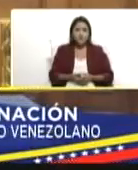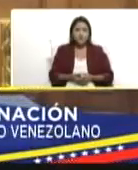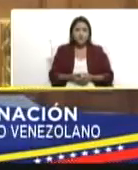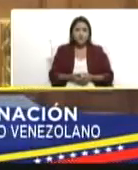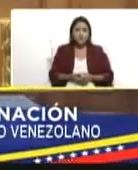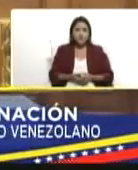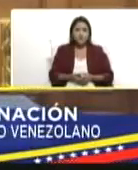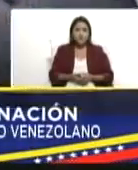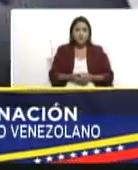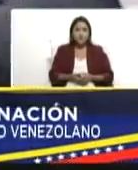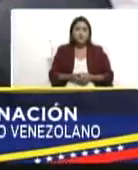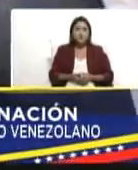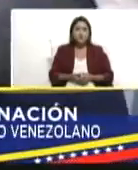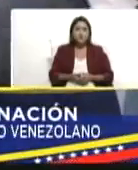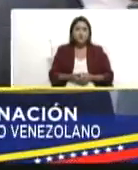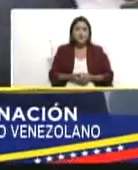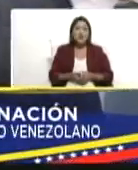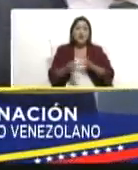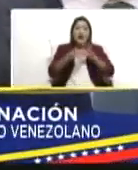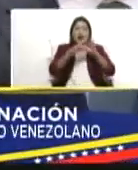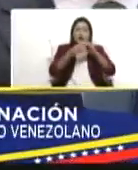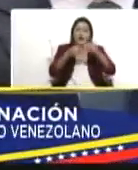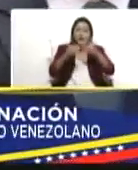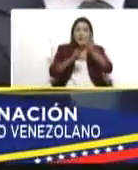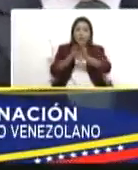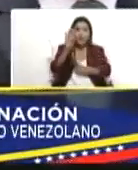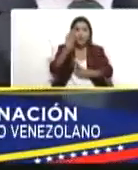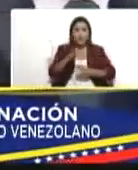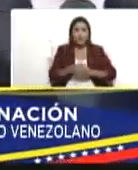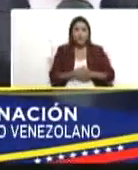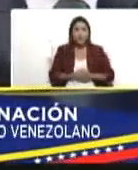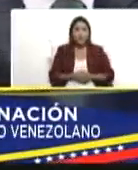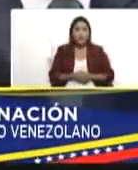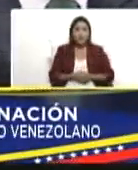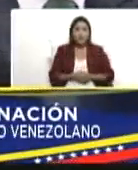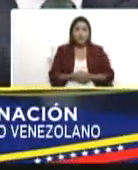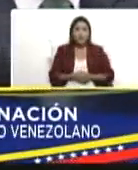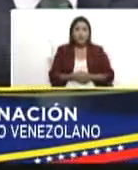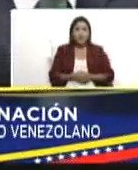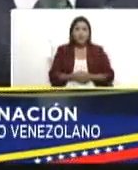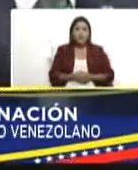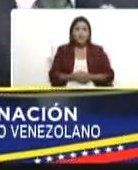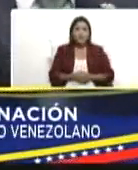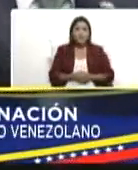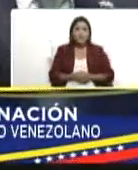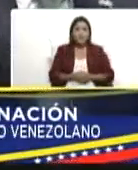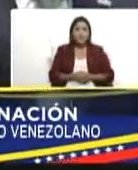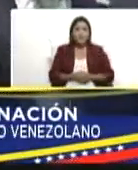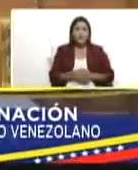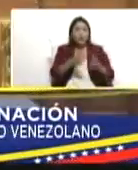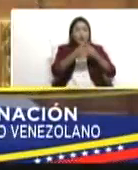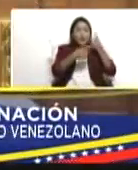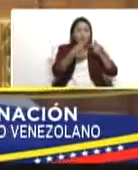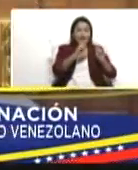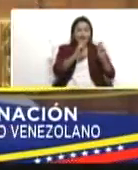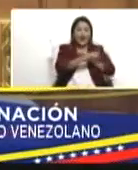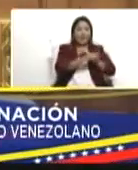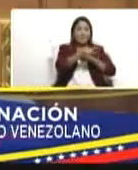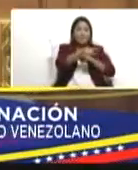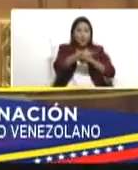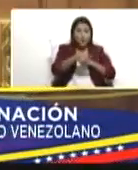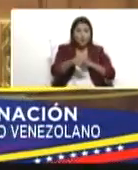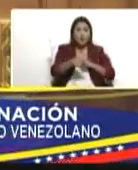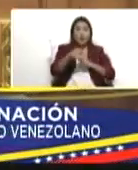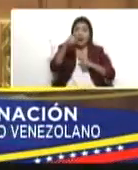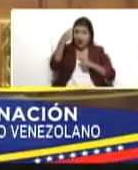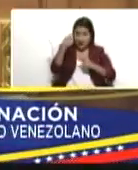romerito Alianza progresista cambiemos el cambio de Bertucci así también Aquí